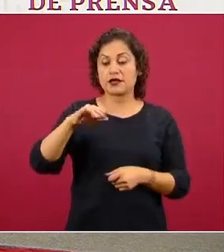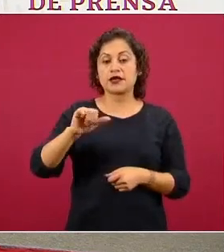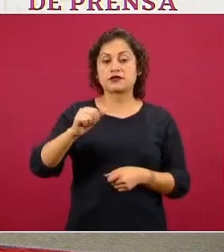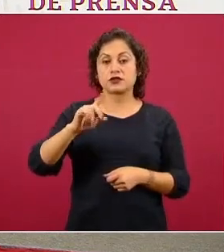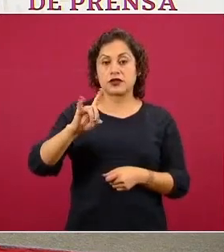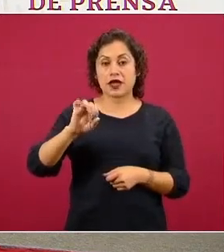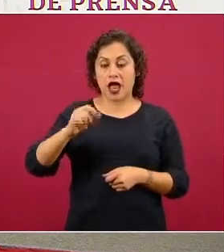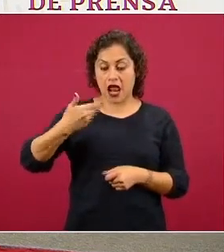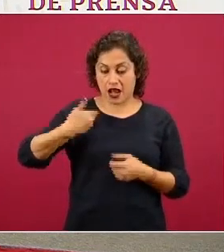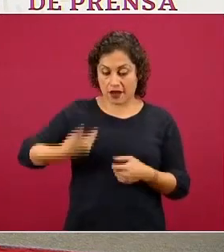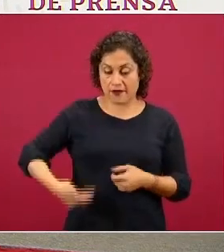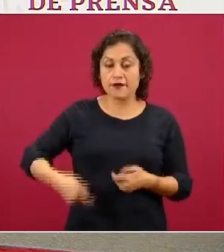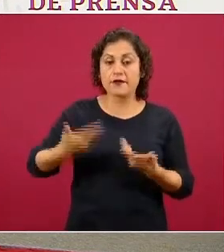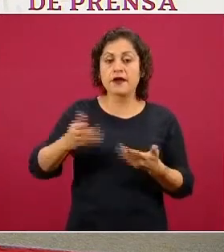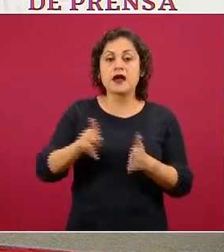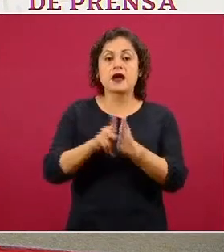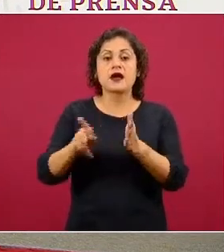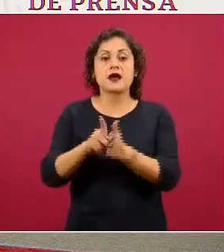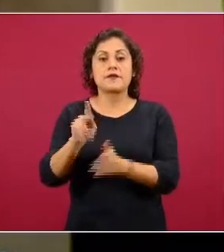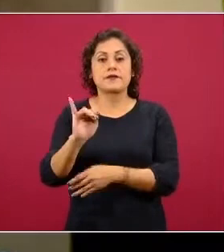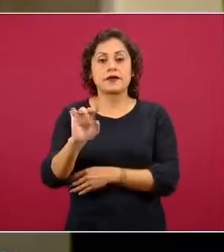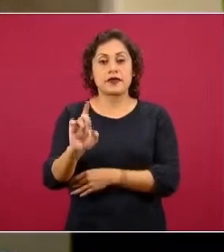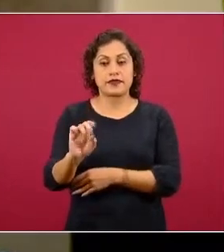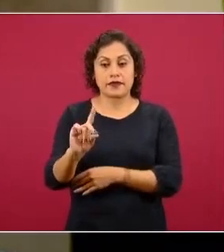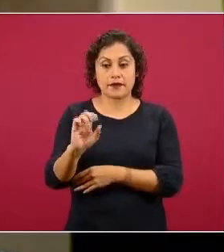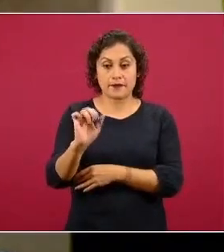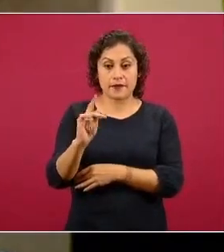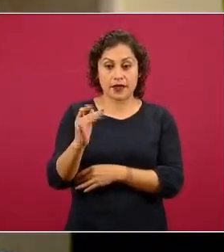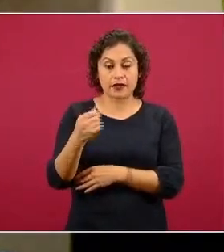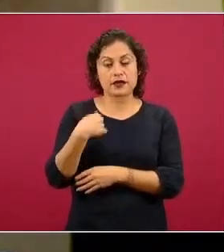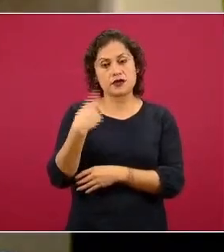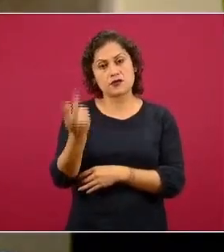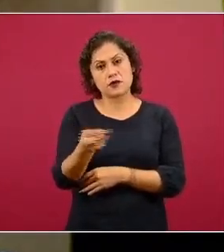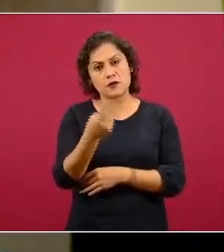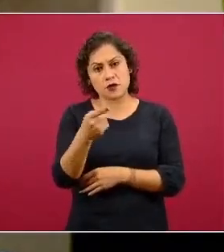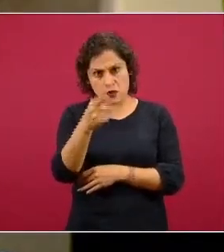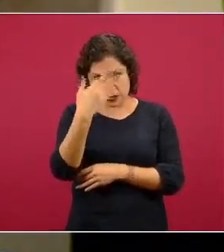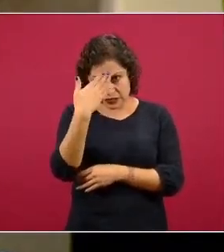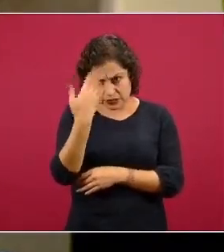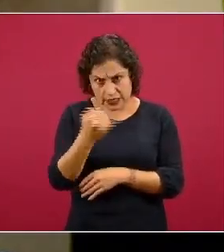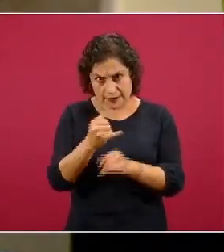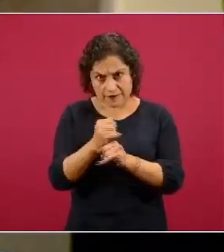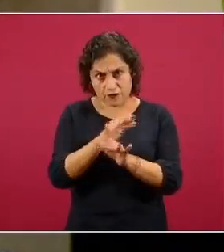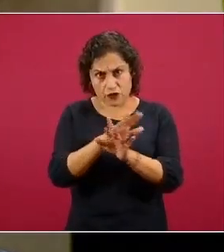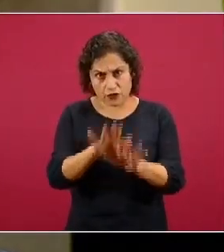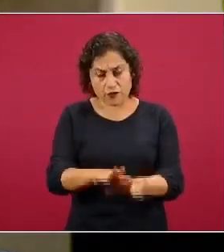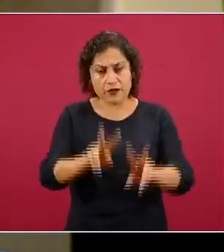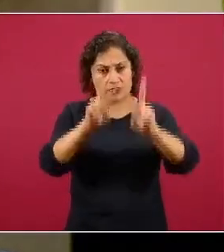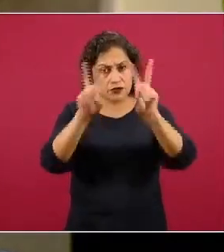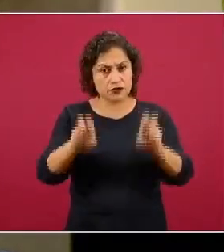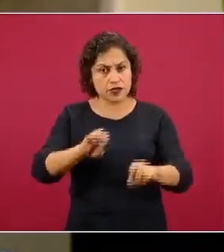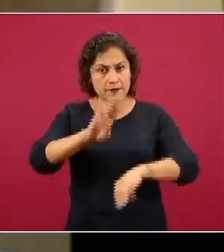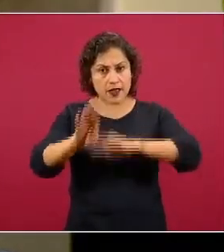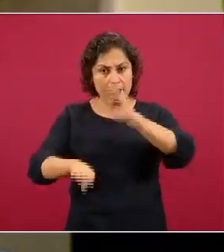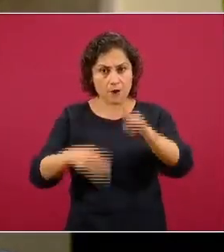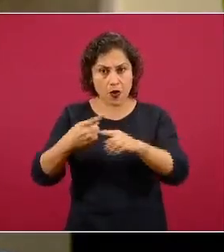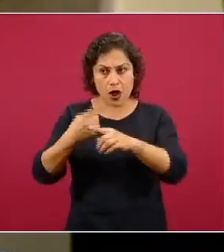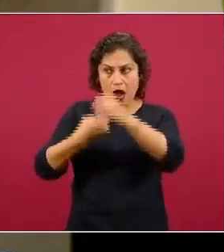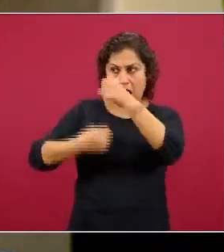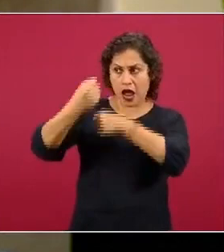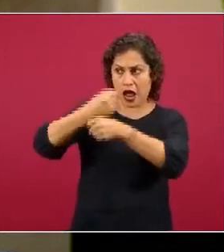Página. Le preguntaría si tienen datos de cuál fue el exceso de mortalidad en años